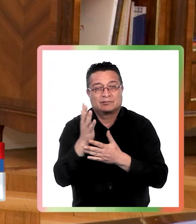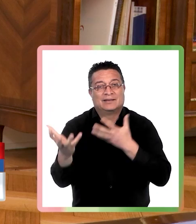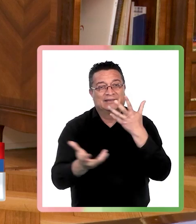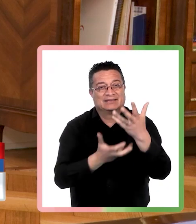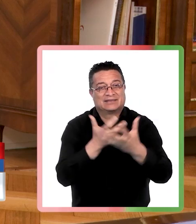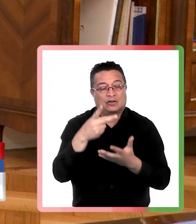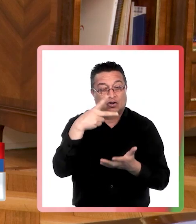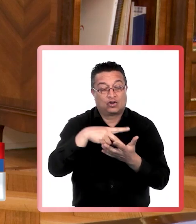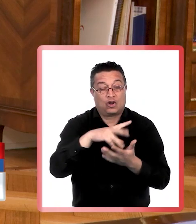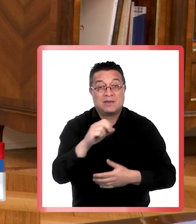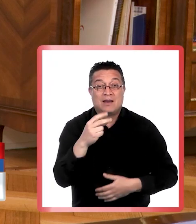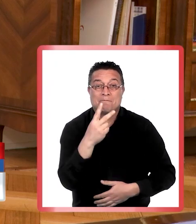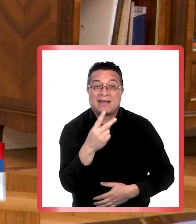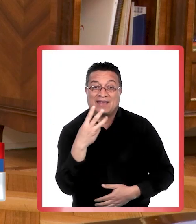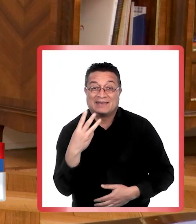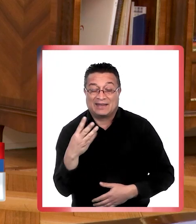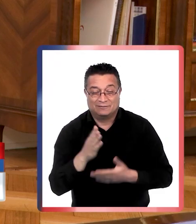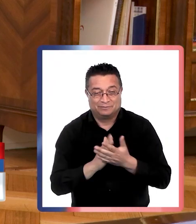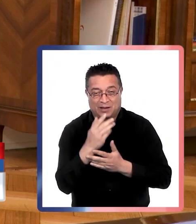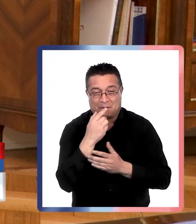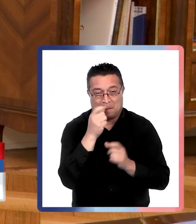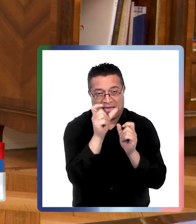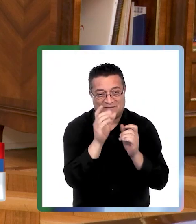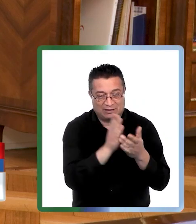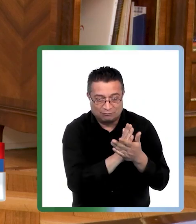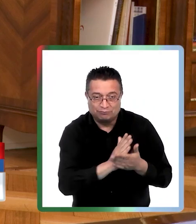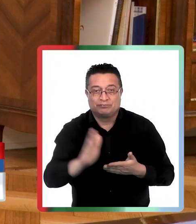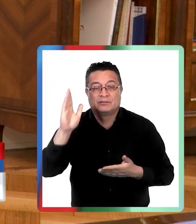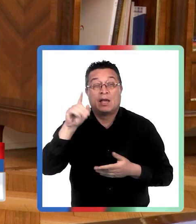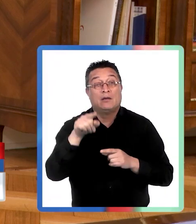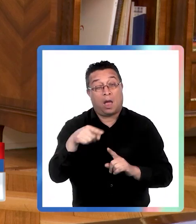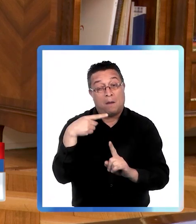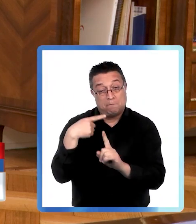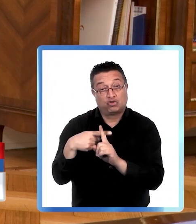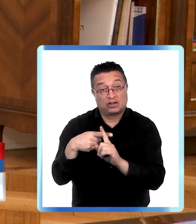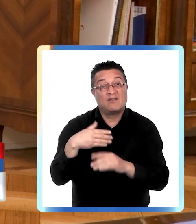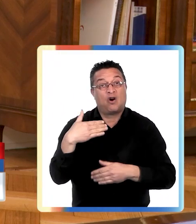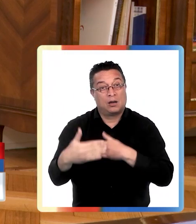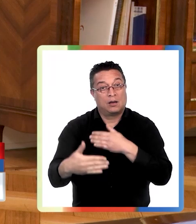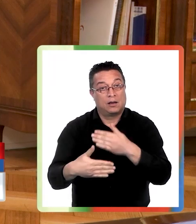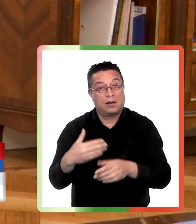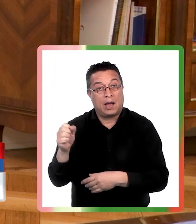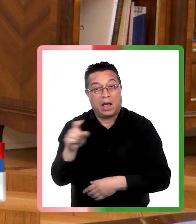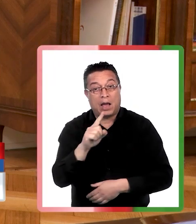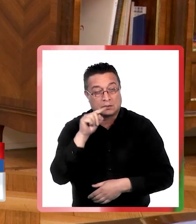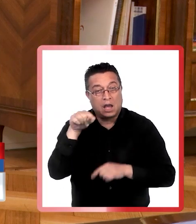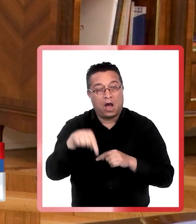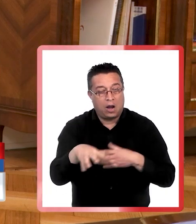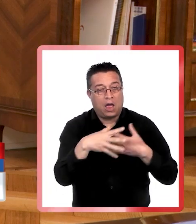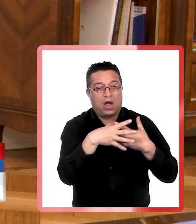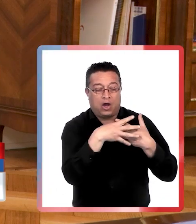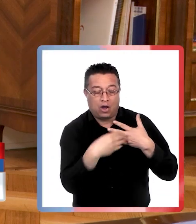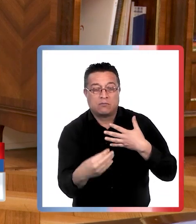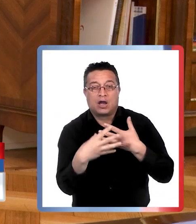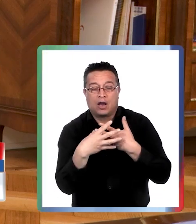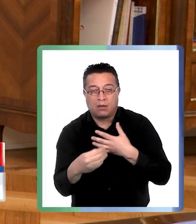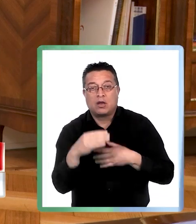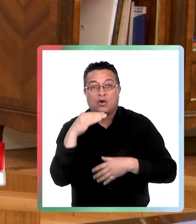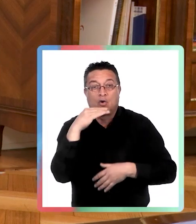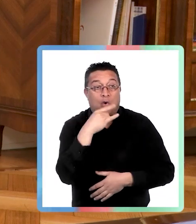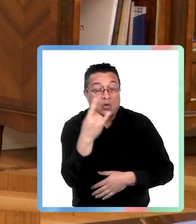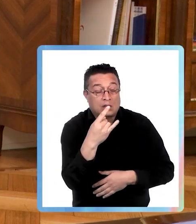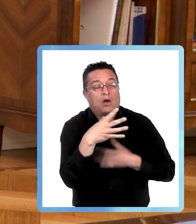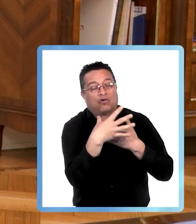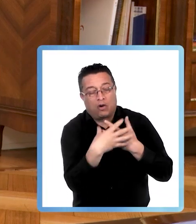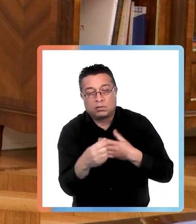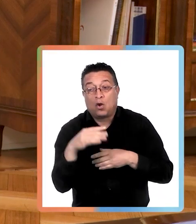para los incendios del año 2023 y fue tan positivo desarrollarlo de esa manera que ahora se ha replicado de emergencia en